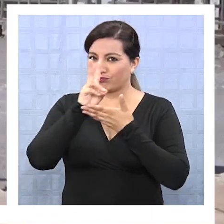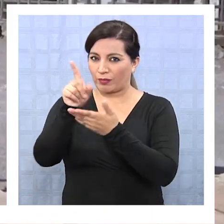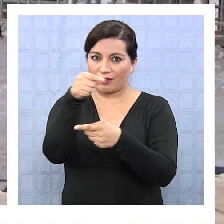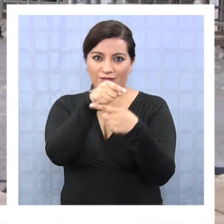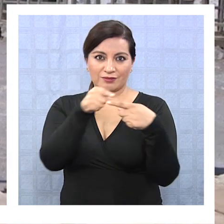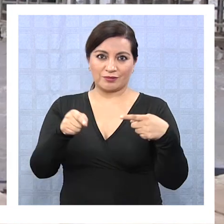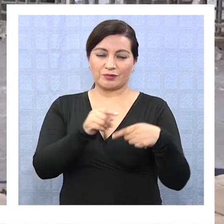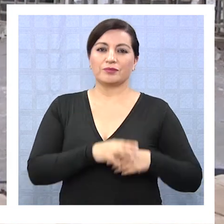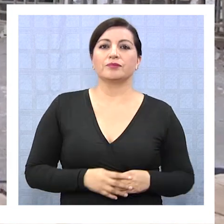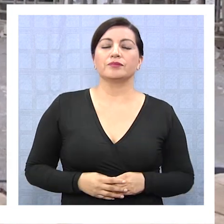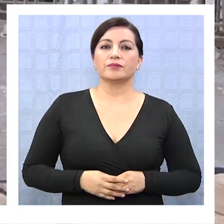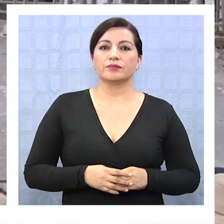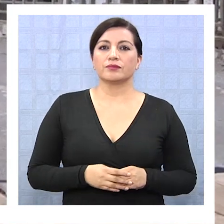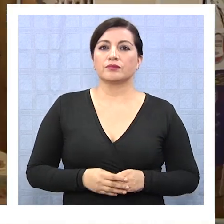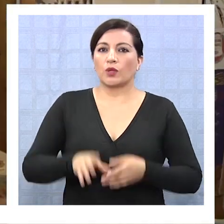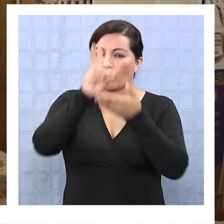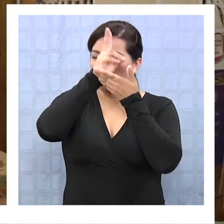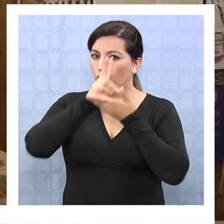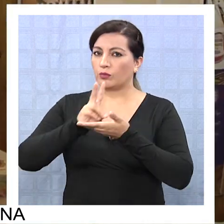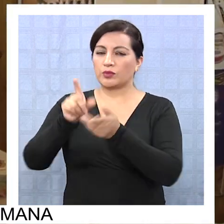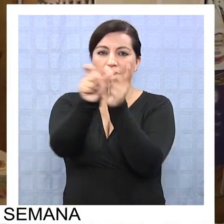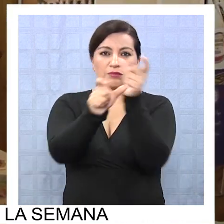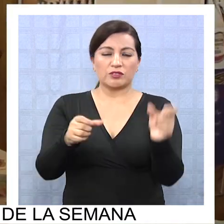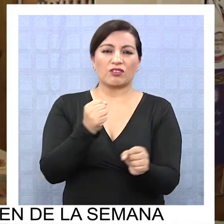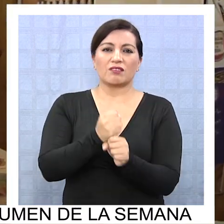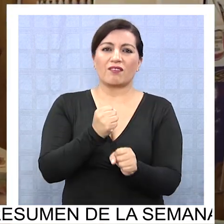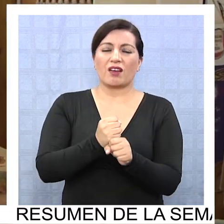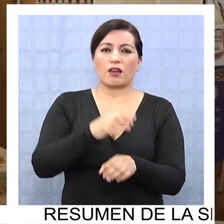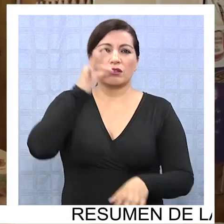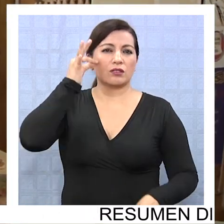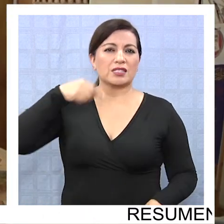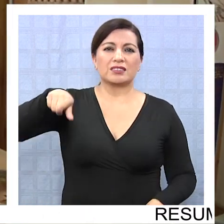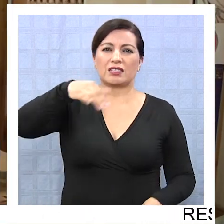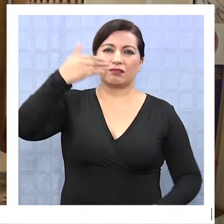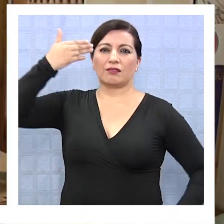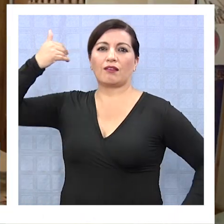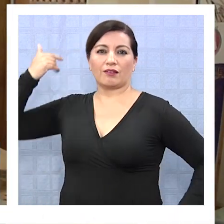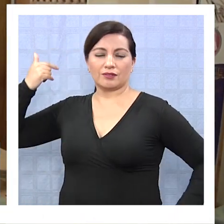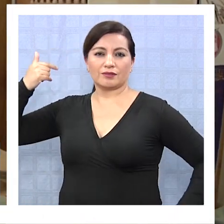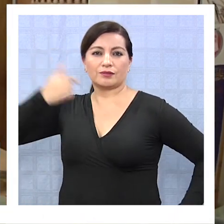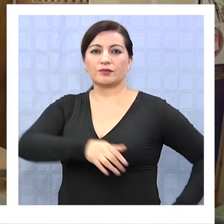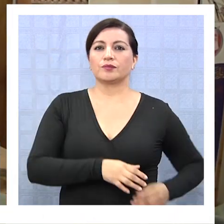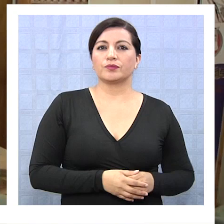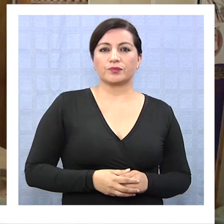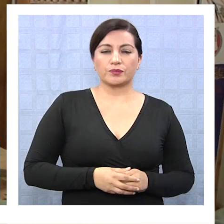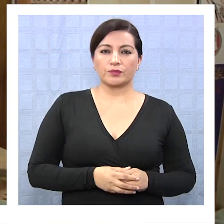homenaje en esta semana. Es un homenaje a los trabajadores del Salitre,